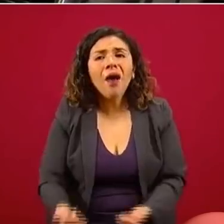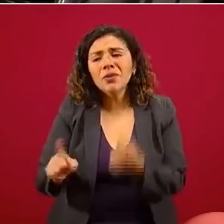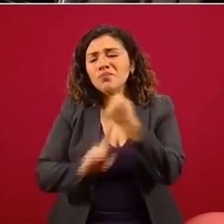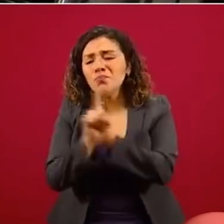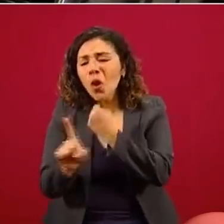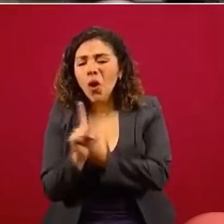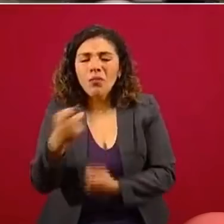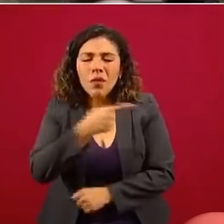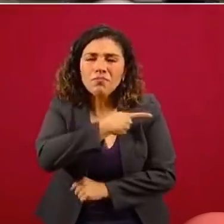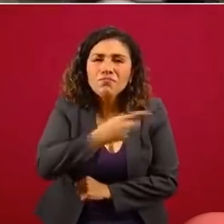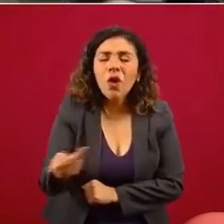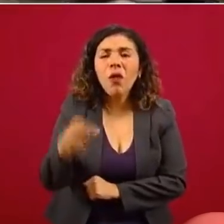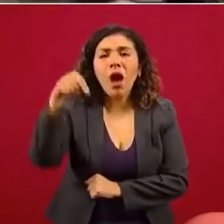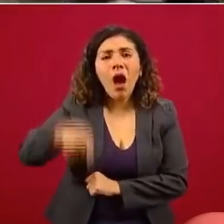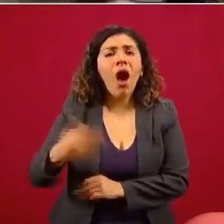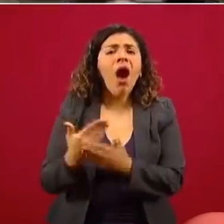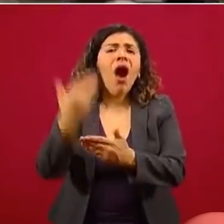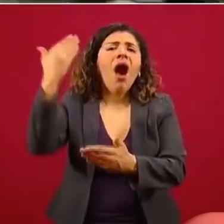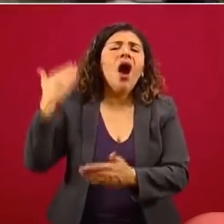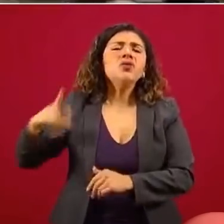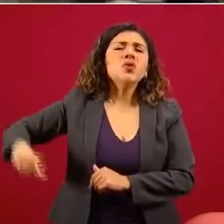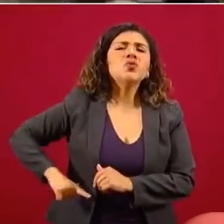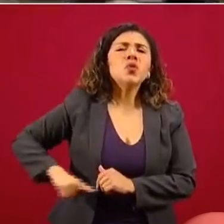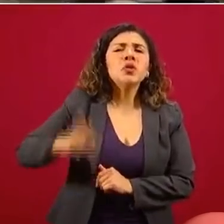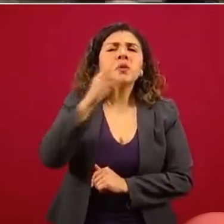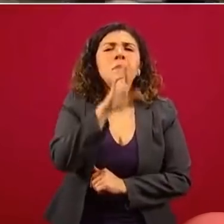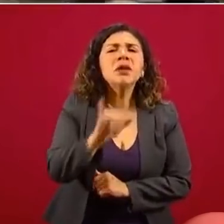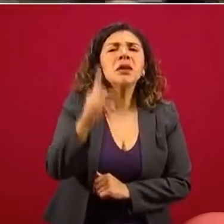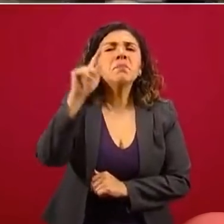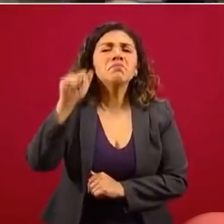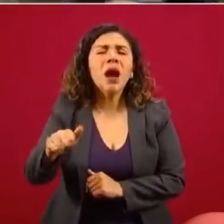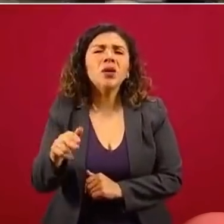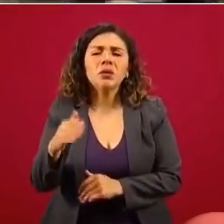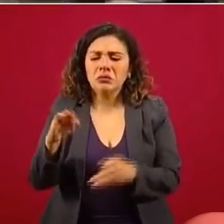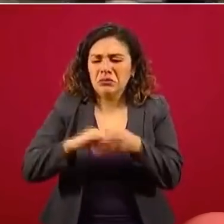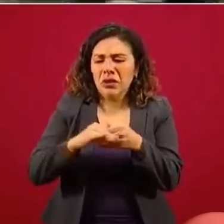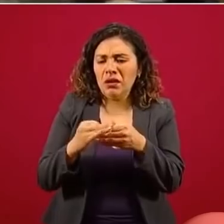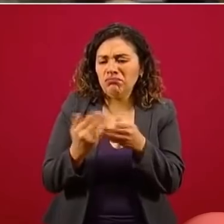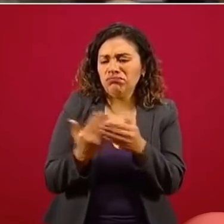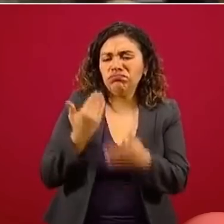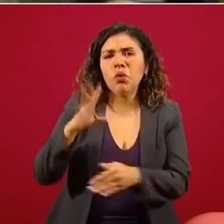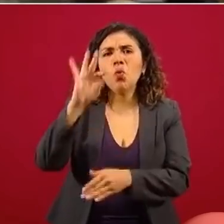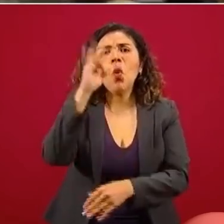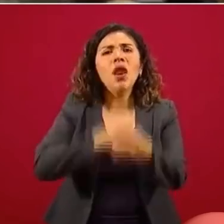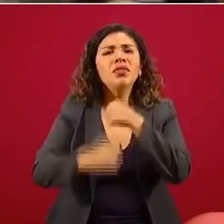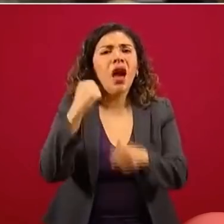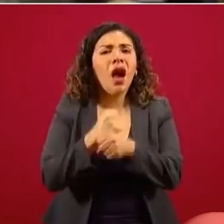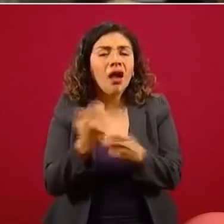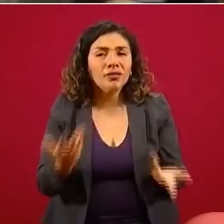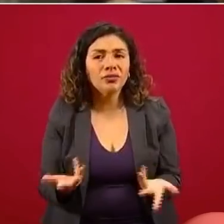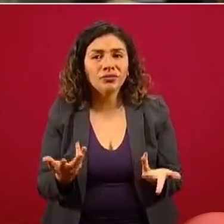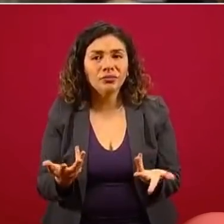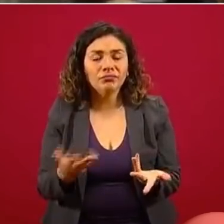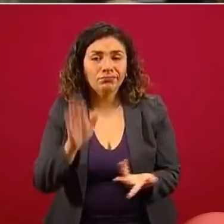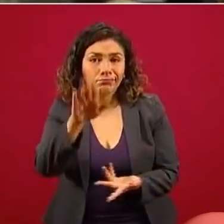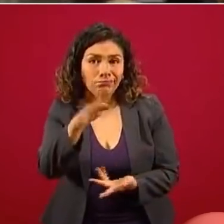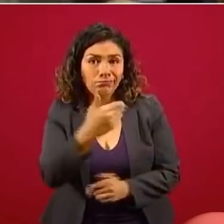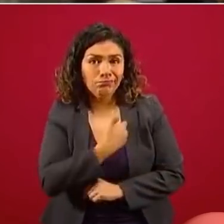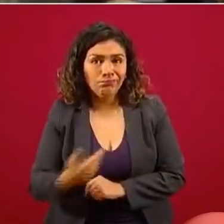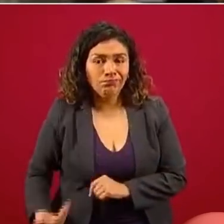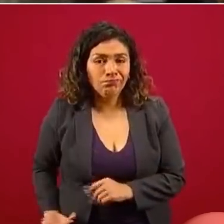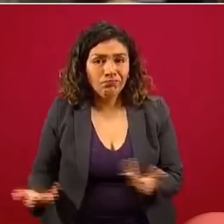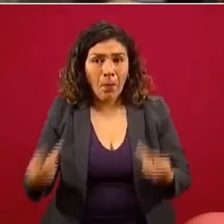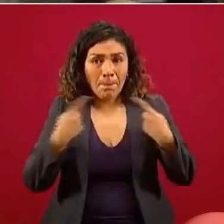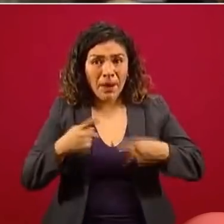miseria que sembraron los gobiernos del PRI y el PAN durante casi 40 años del neoliberalismo? Presidente,